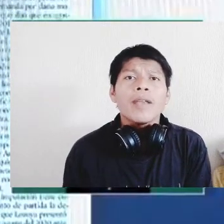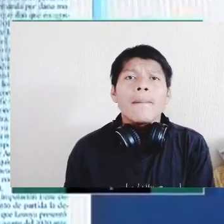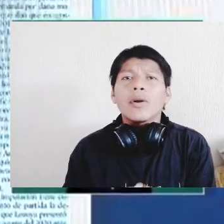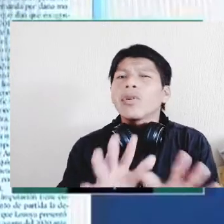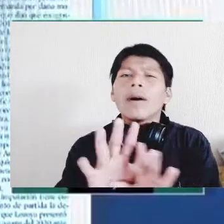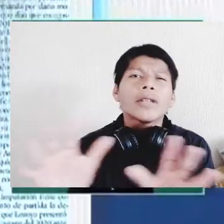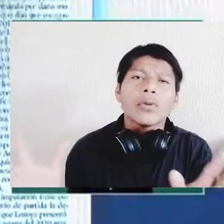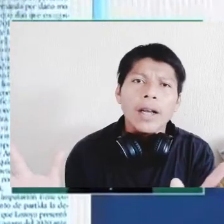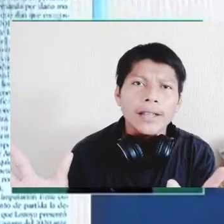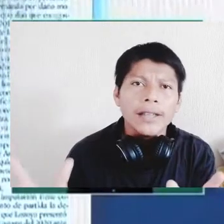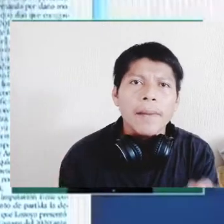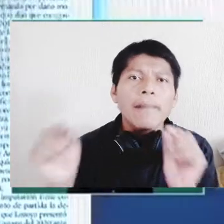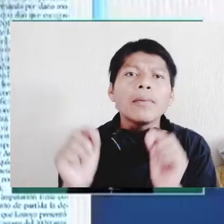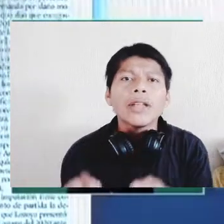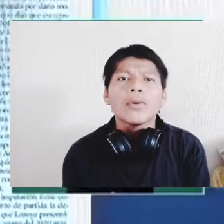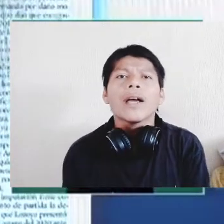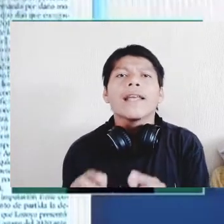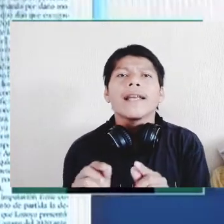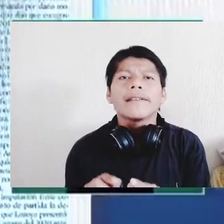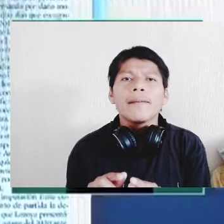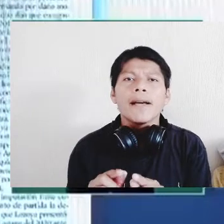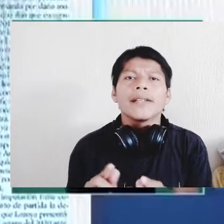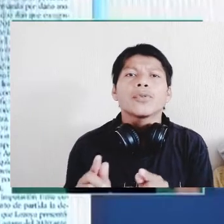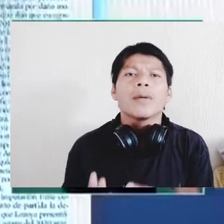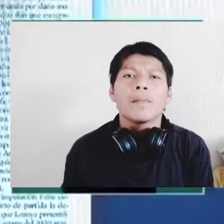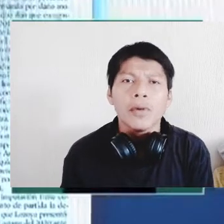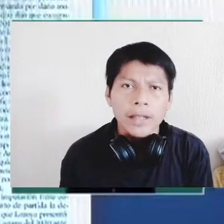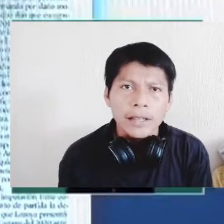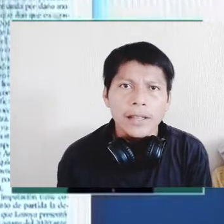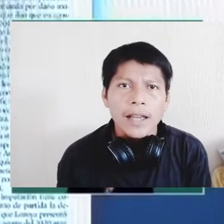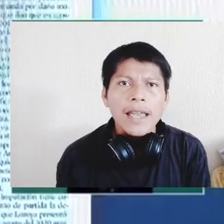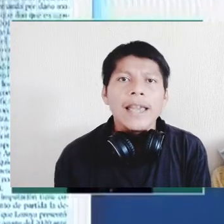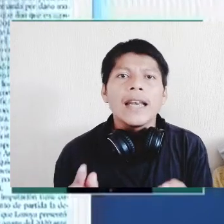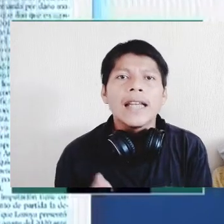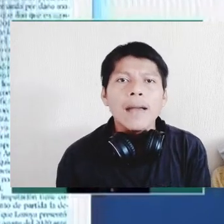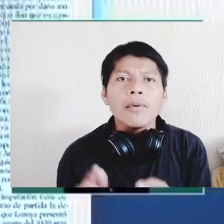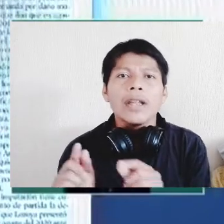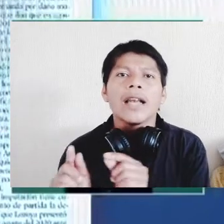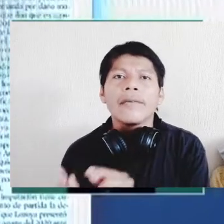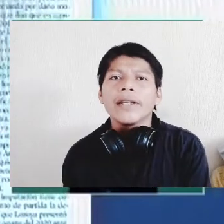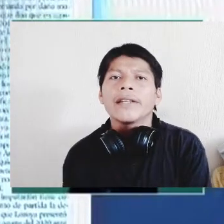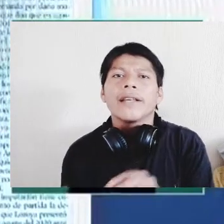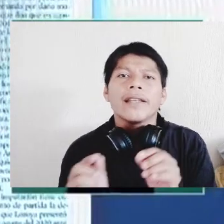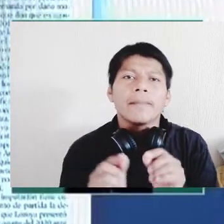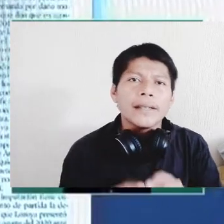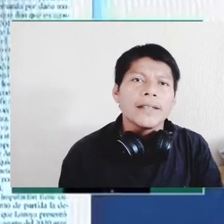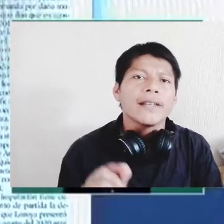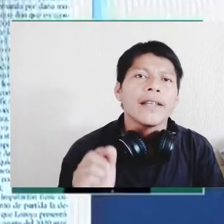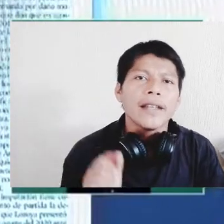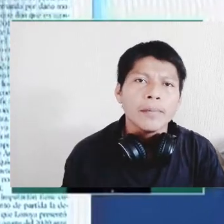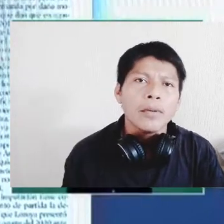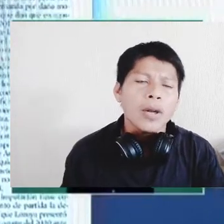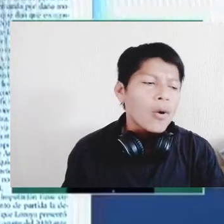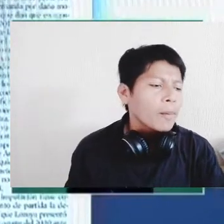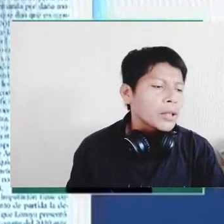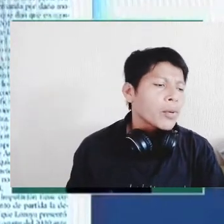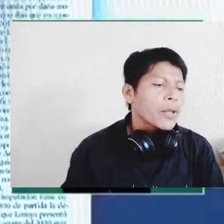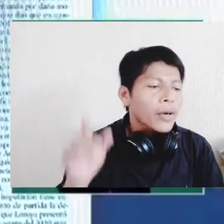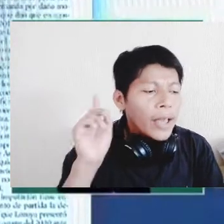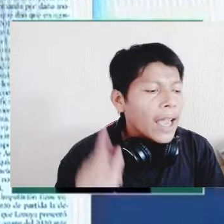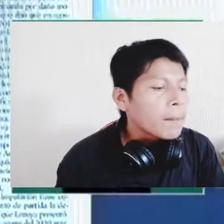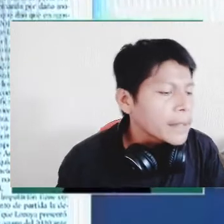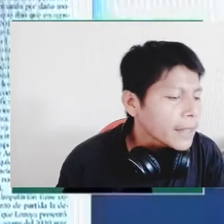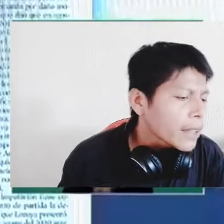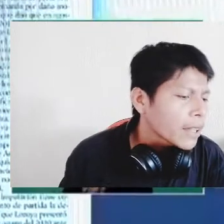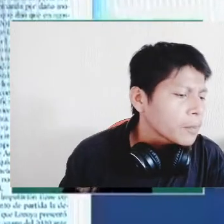Zoom, pero no vamos a tocar ese tema. Vamos a tocar el tema de suma importancia, el cambio en el gabinete del presidente Andrés Manuel López